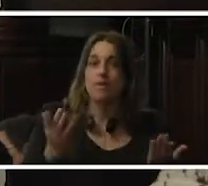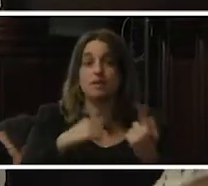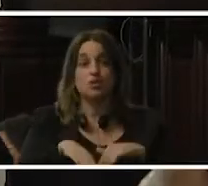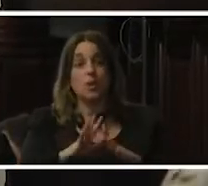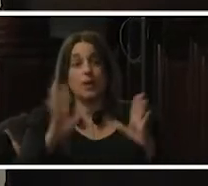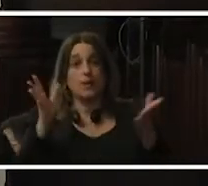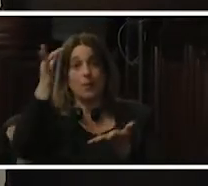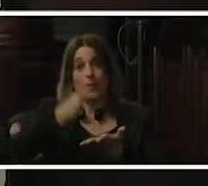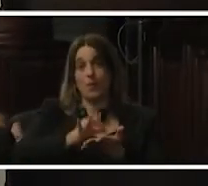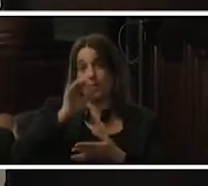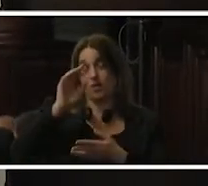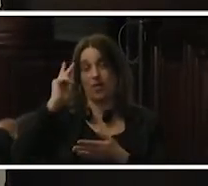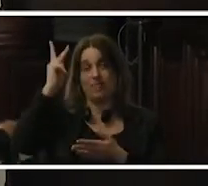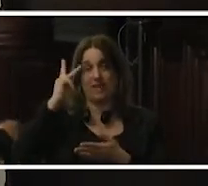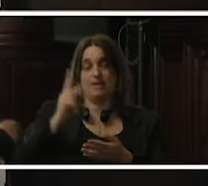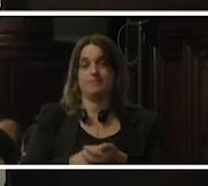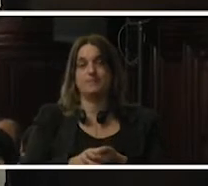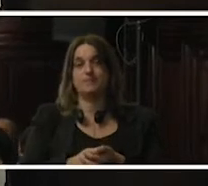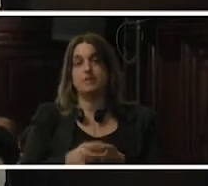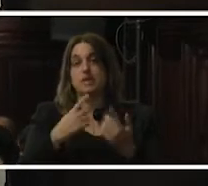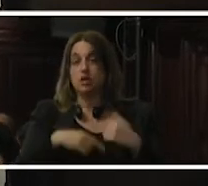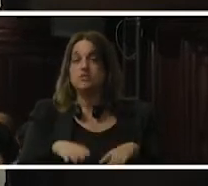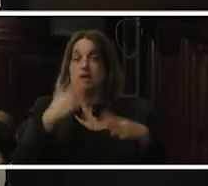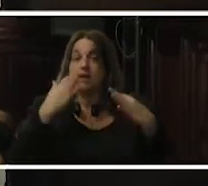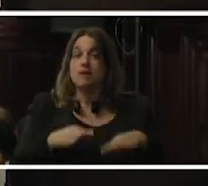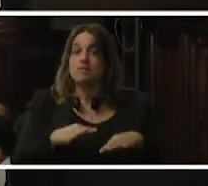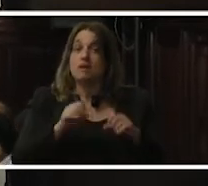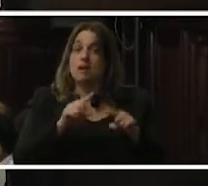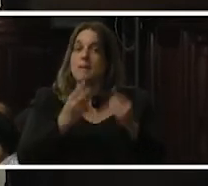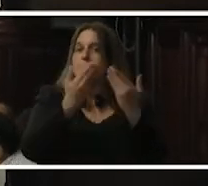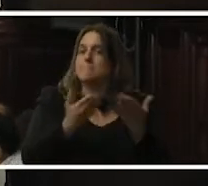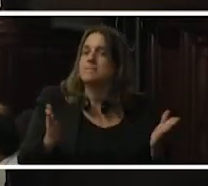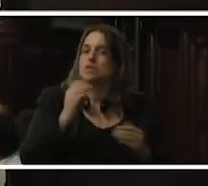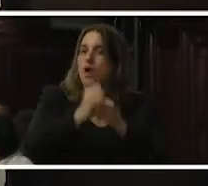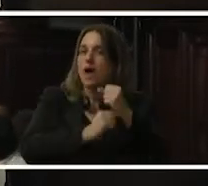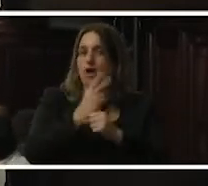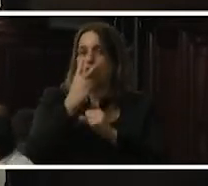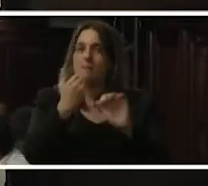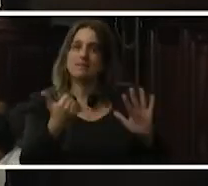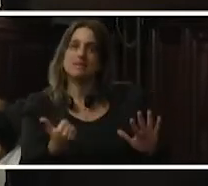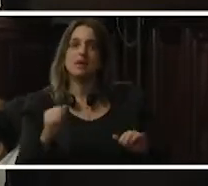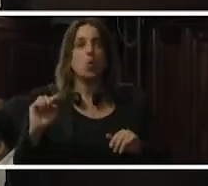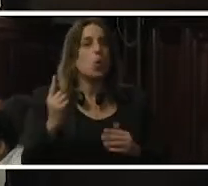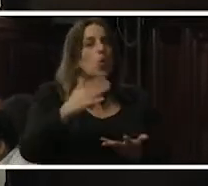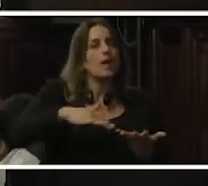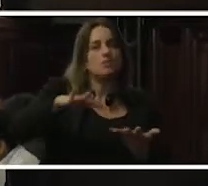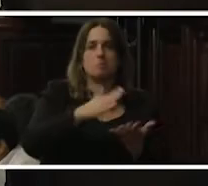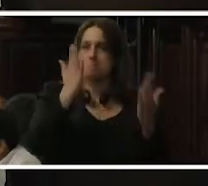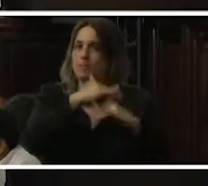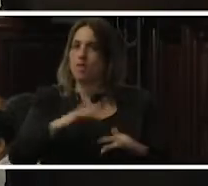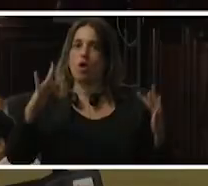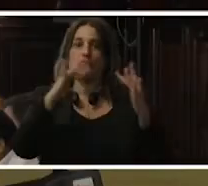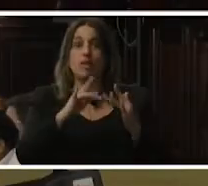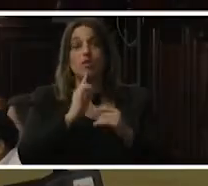aislamiento voluntario, en adelante PIAV, e inició al 2006 instituyendo una zona intangible de